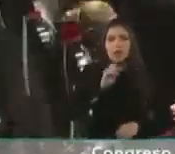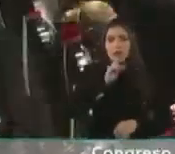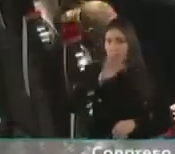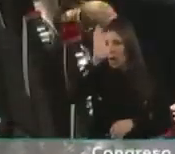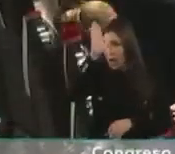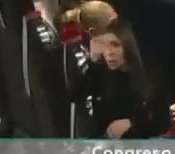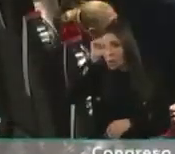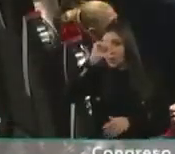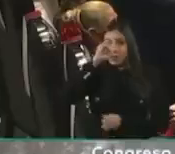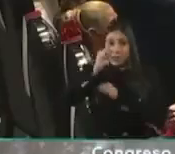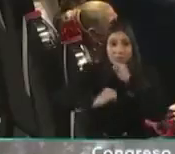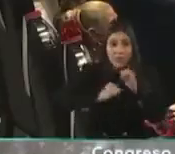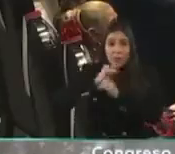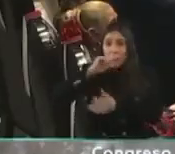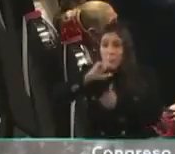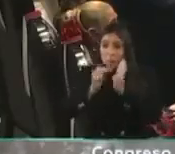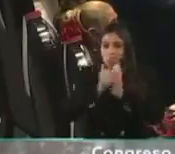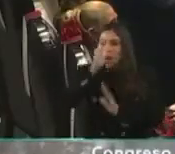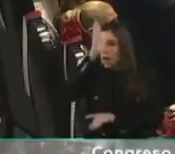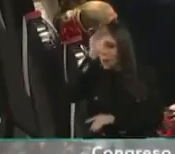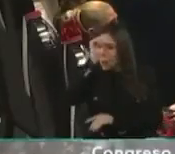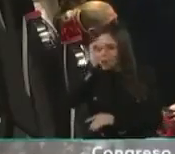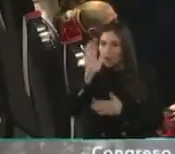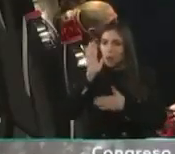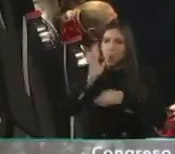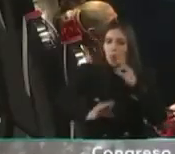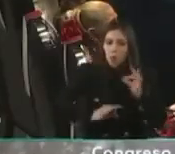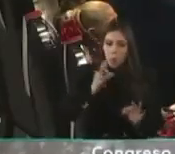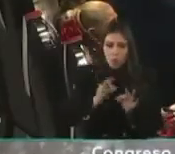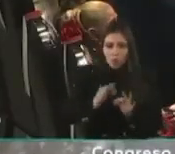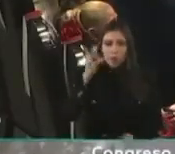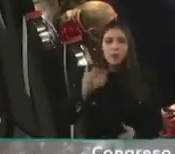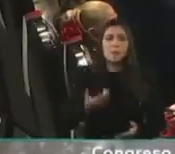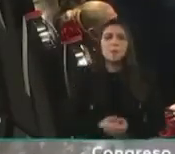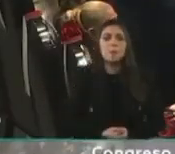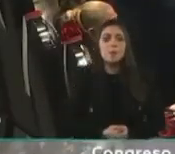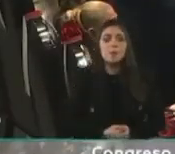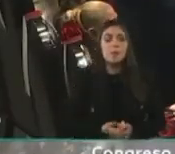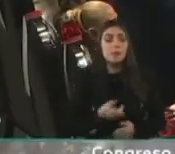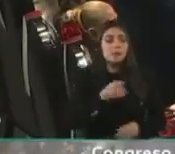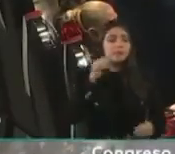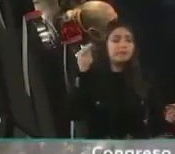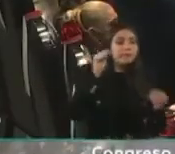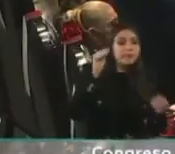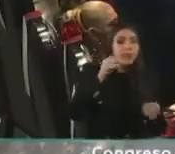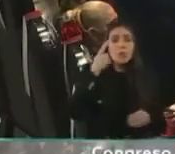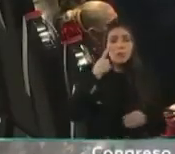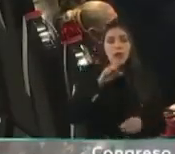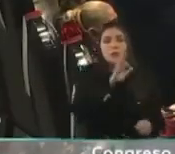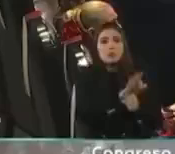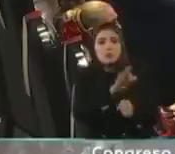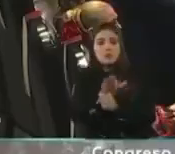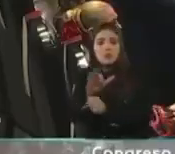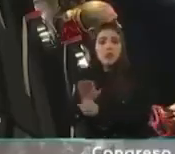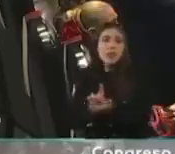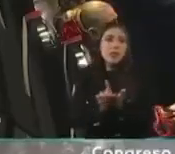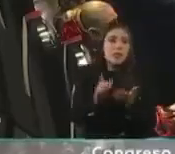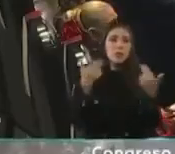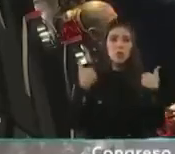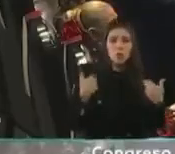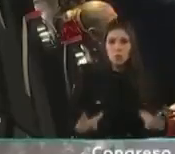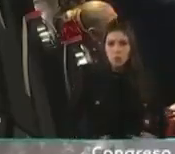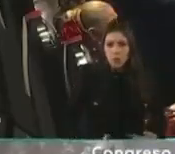internacionales. Abogar por los derechos humanos, trabajar posicionando a México como una nación que respeta